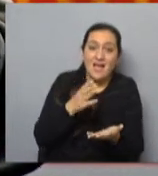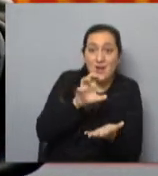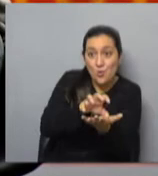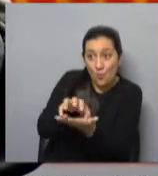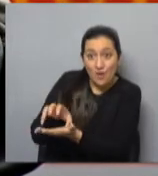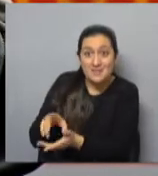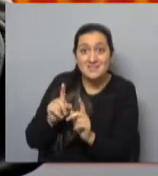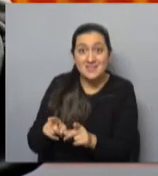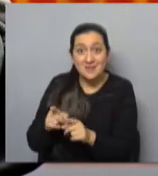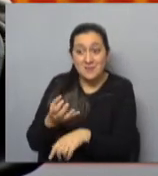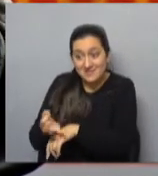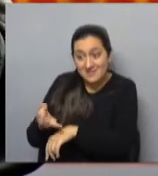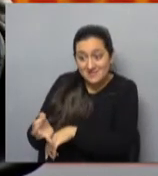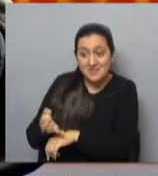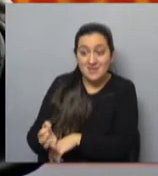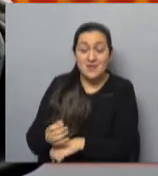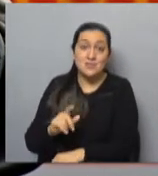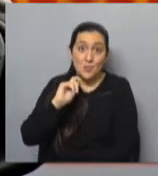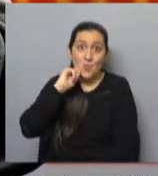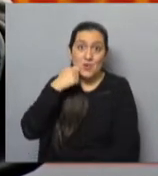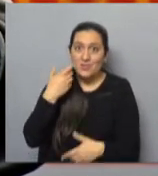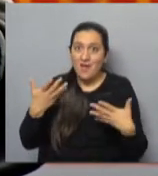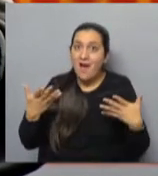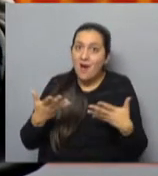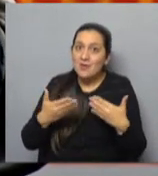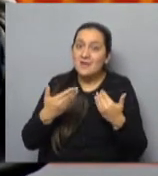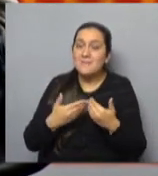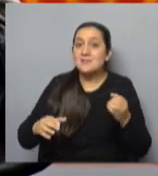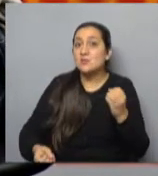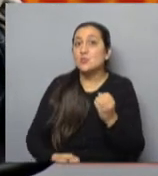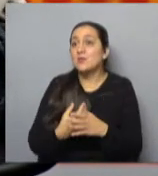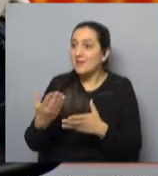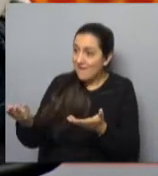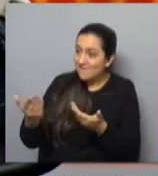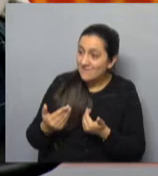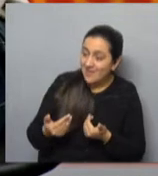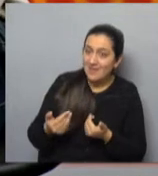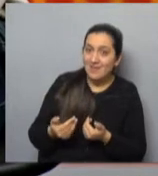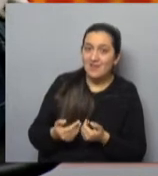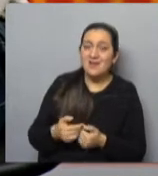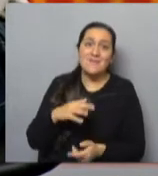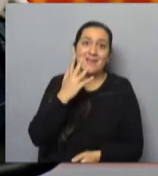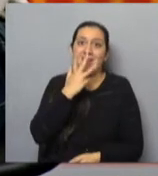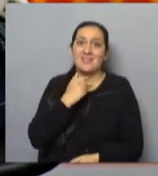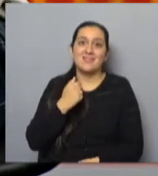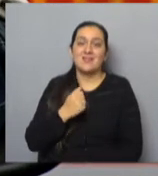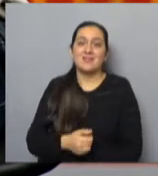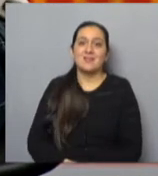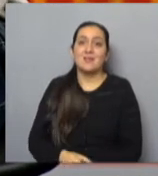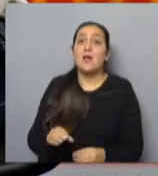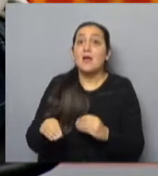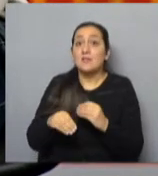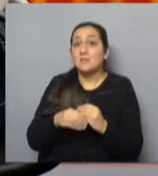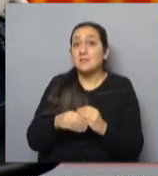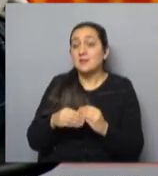y yo creo que es una apuesta divina para que ahora que empiezan a aparecer eso que se acerque de ese bar les va a encantar y aparte se